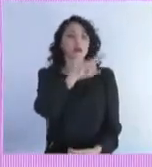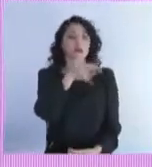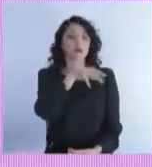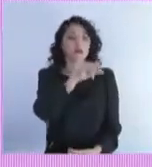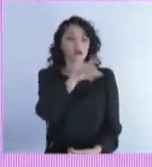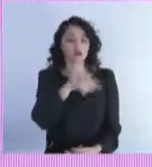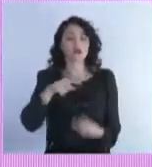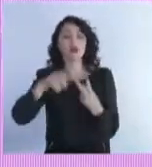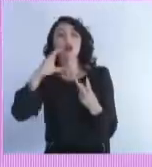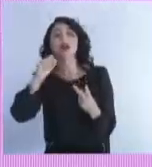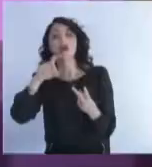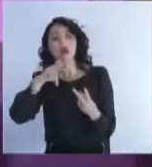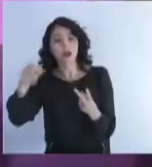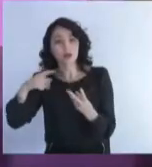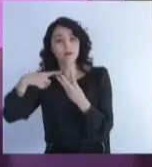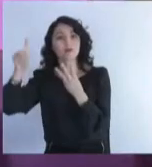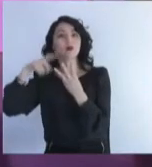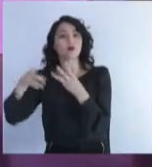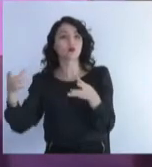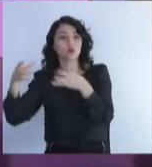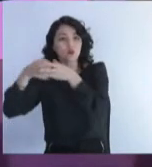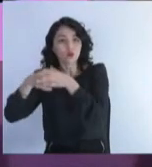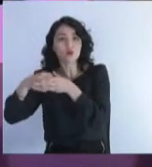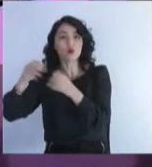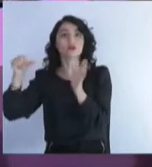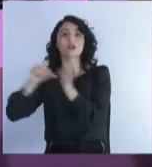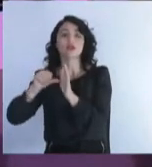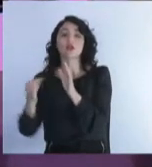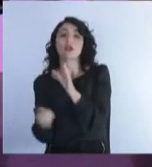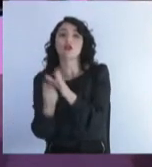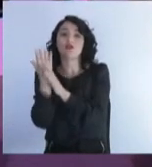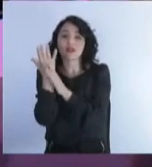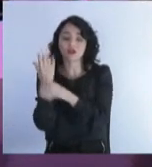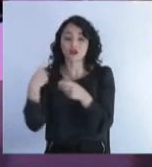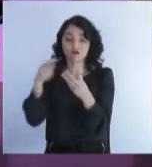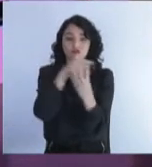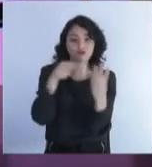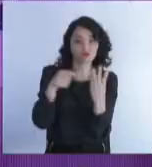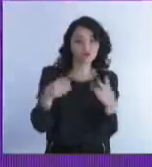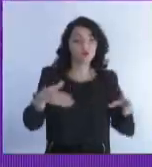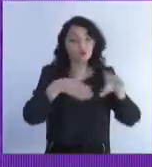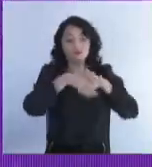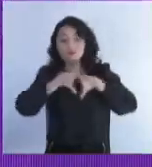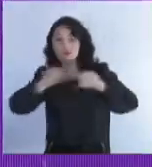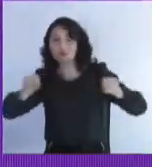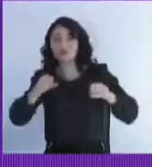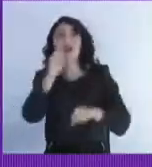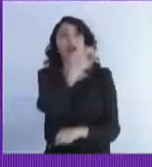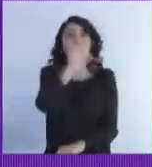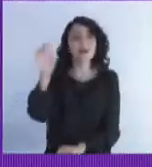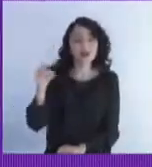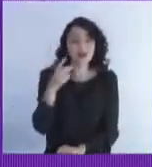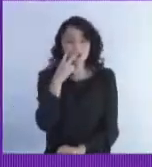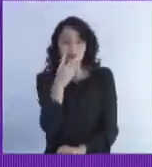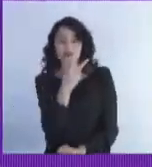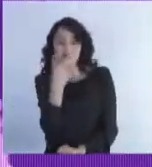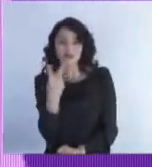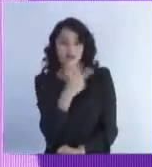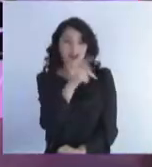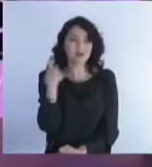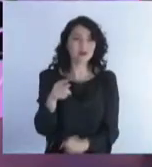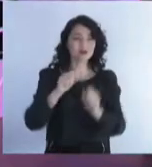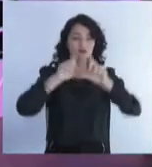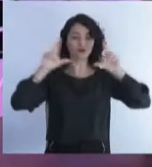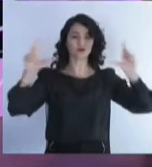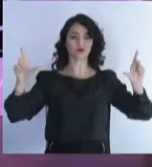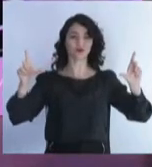Antes de empezar, quiero invitar a todos a encender sus cámaras. Veo que muchos ya lo hicieron por su propia iniciativa. Tenemos una gran